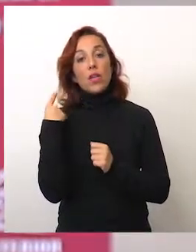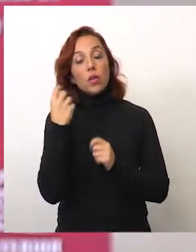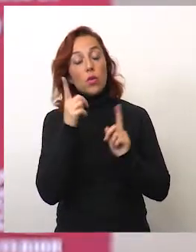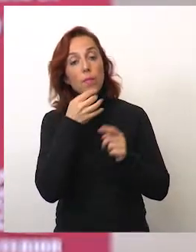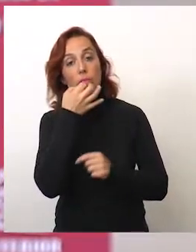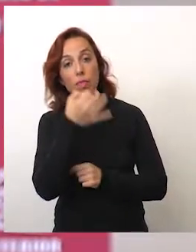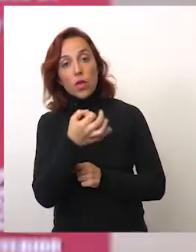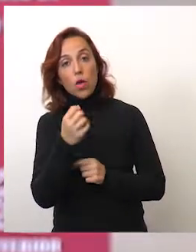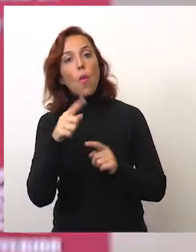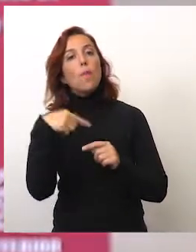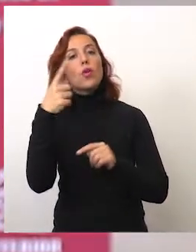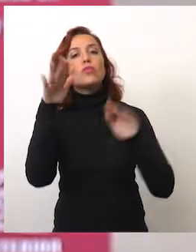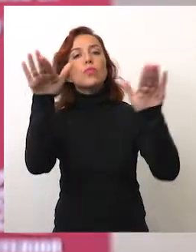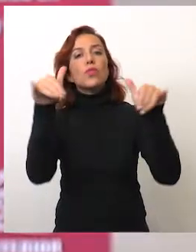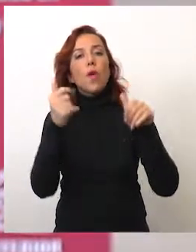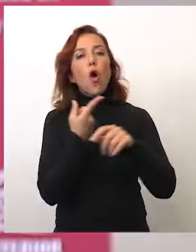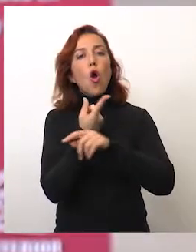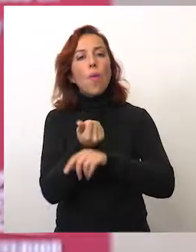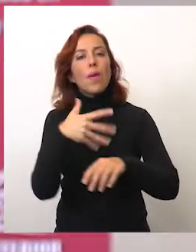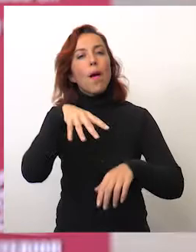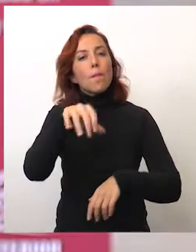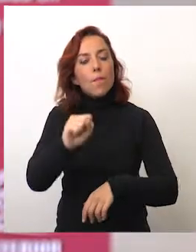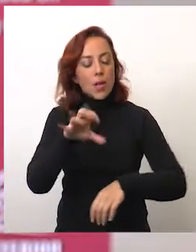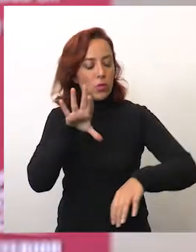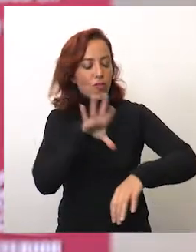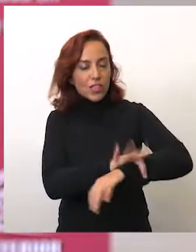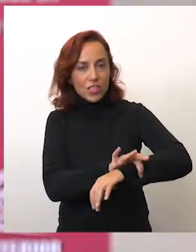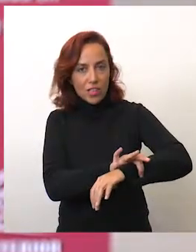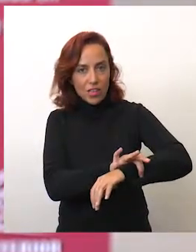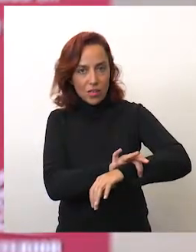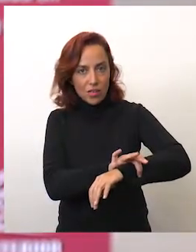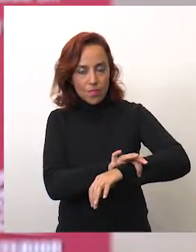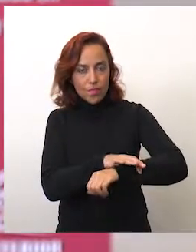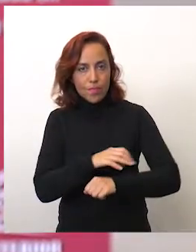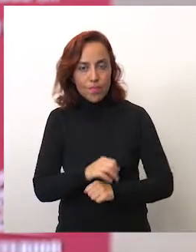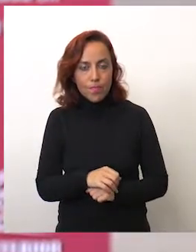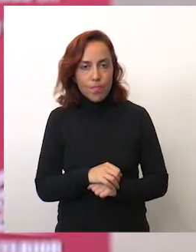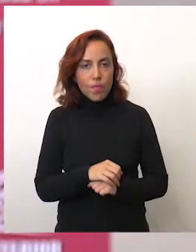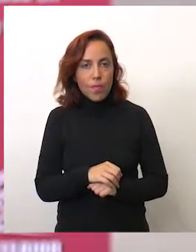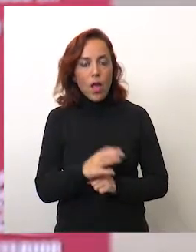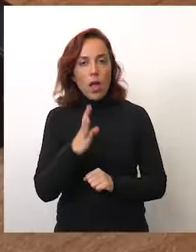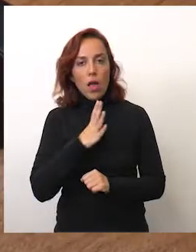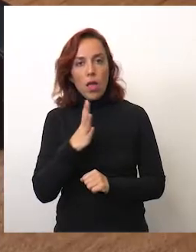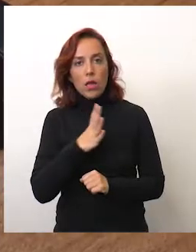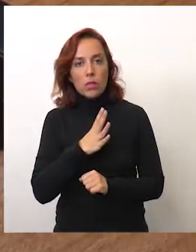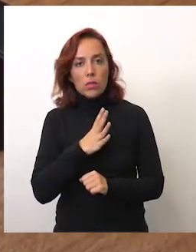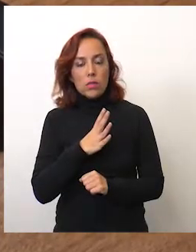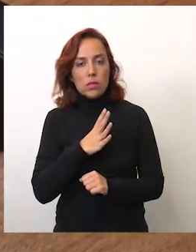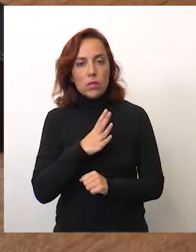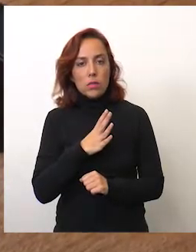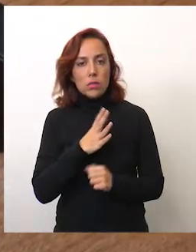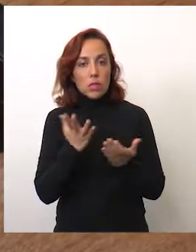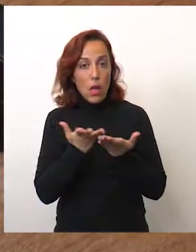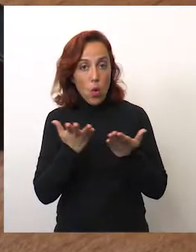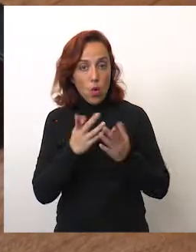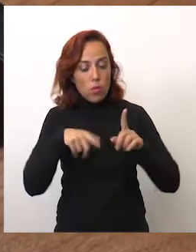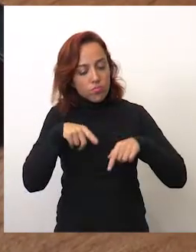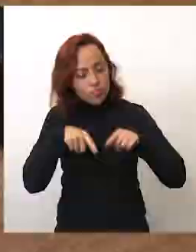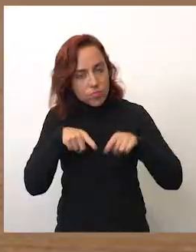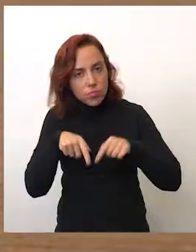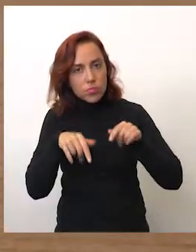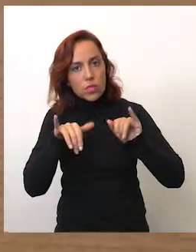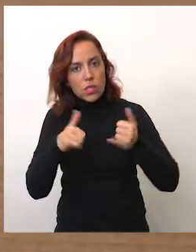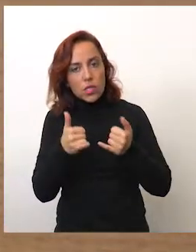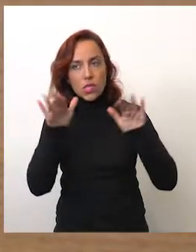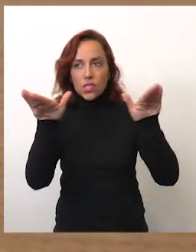se refirió a la próxima licitación para la compra de más tobilleras electrónicas. Tenemos en